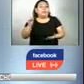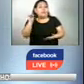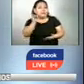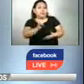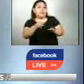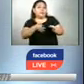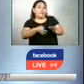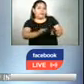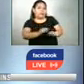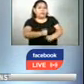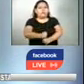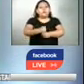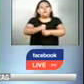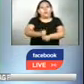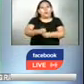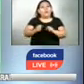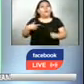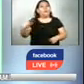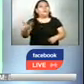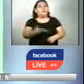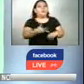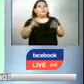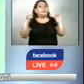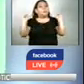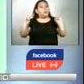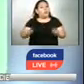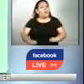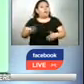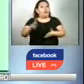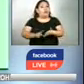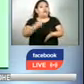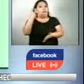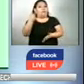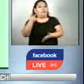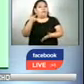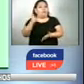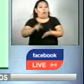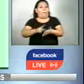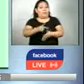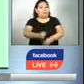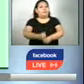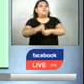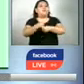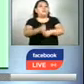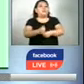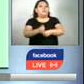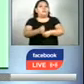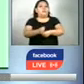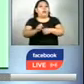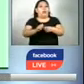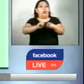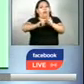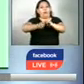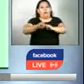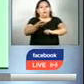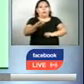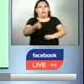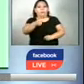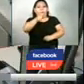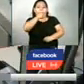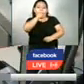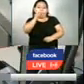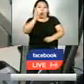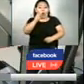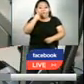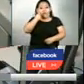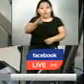de seguridad que nos permita tener un doble check a la hora de cambiar contraseña o de validar